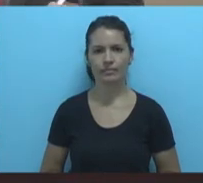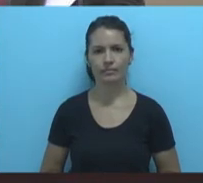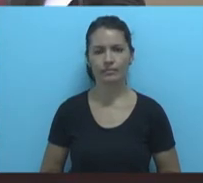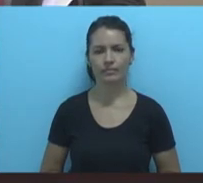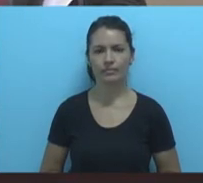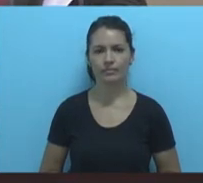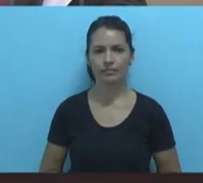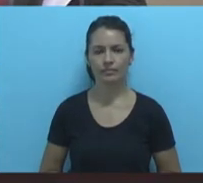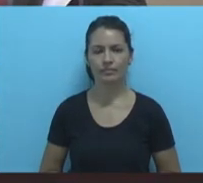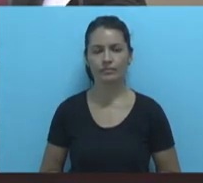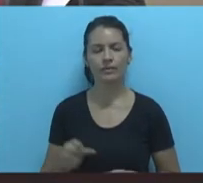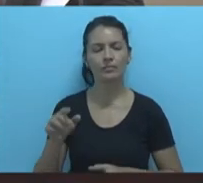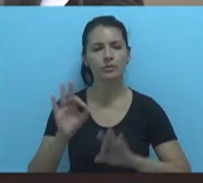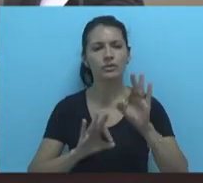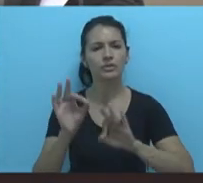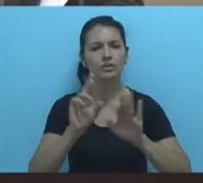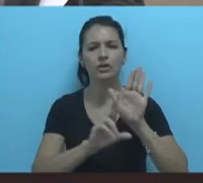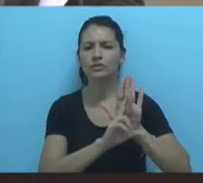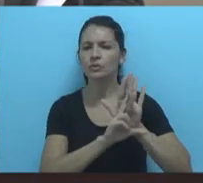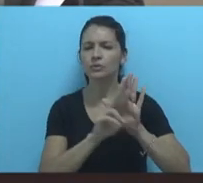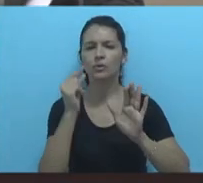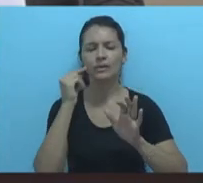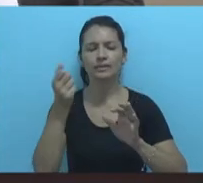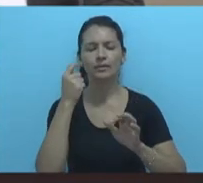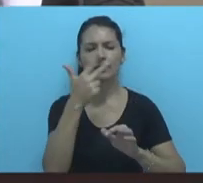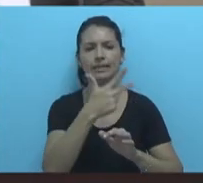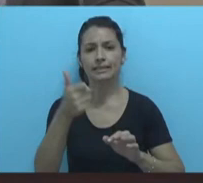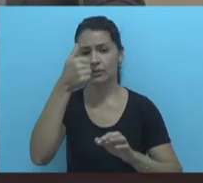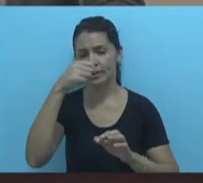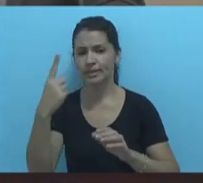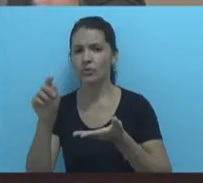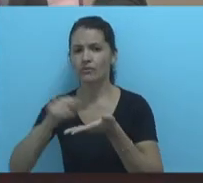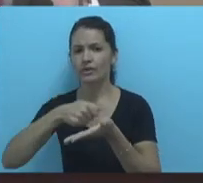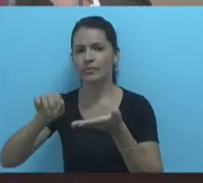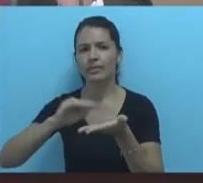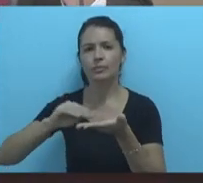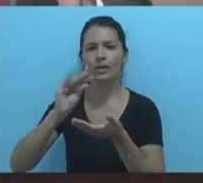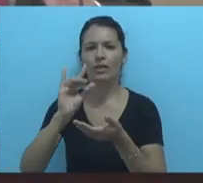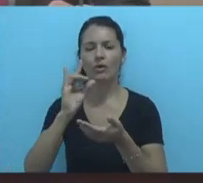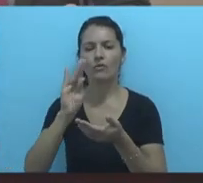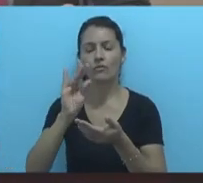Es un proyecto de resolución 46.361 del diputado Busato, el cual lleva adjunto